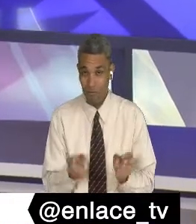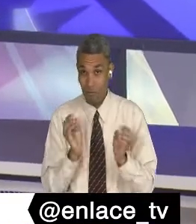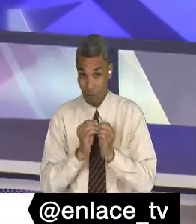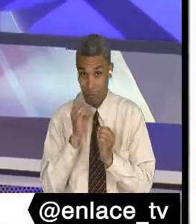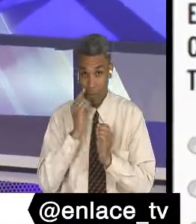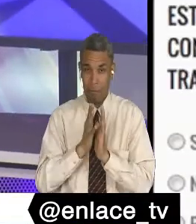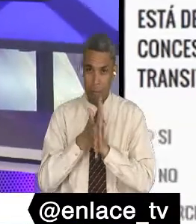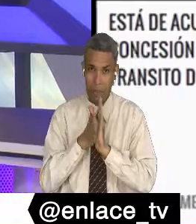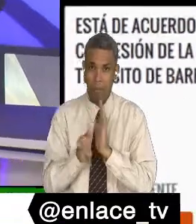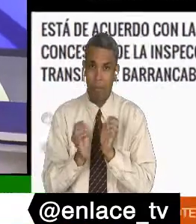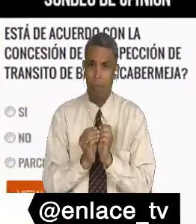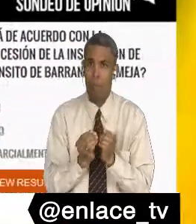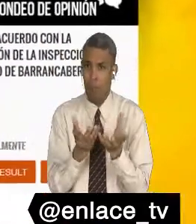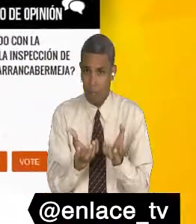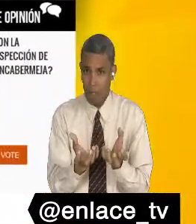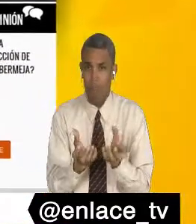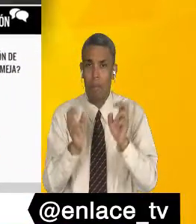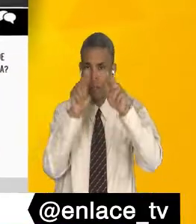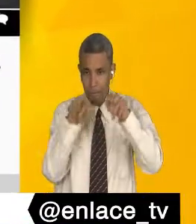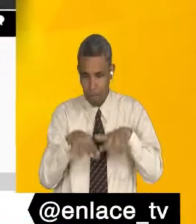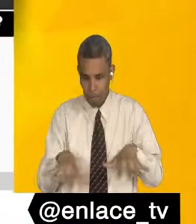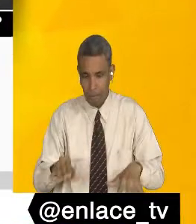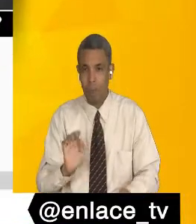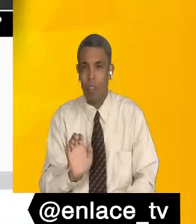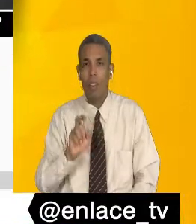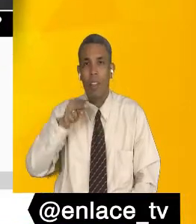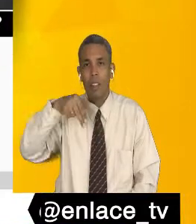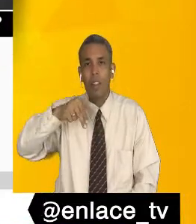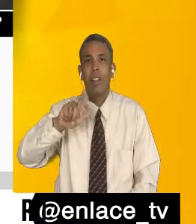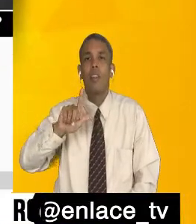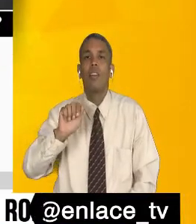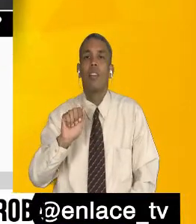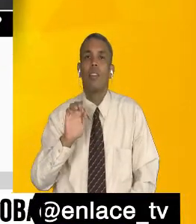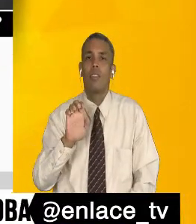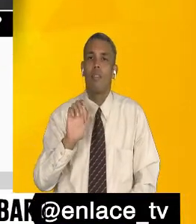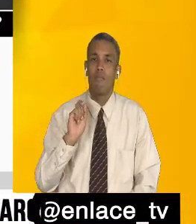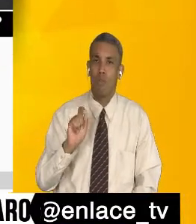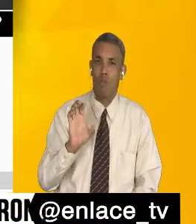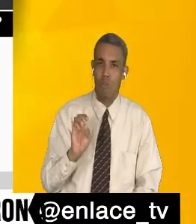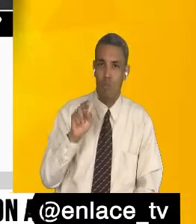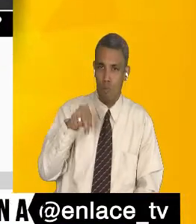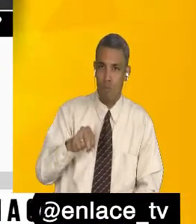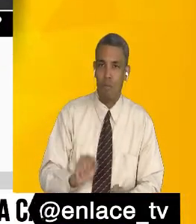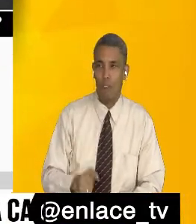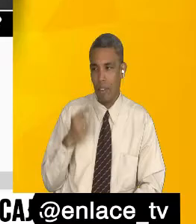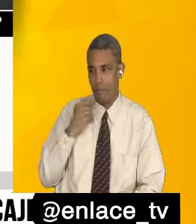ciudad y región. Esta y otras informaciones de Enlace Noticias las puede hallar en nuestra página